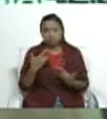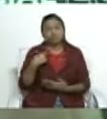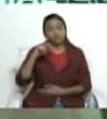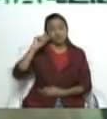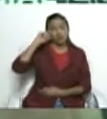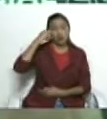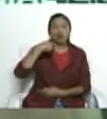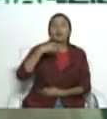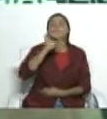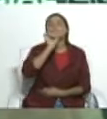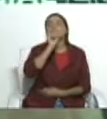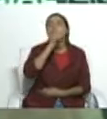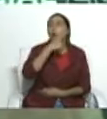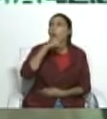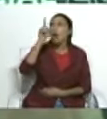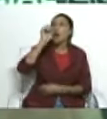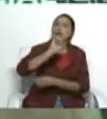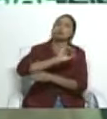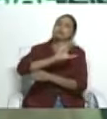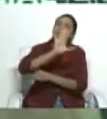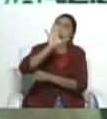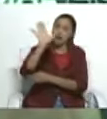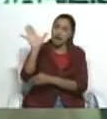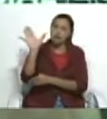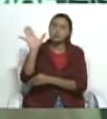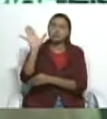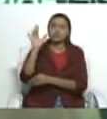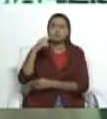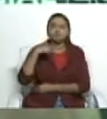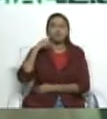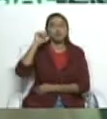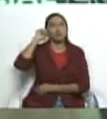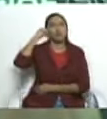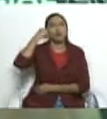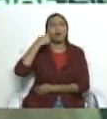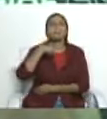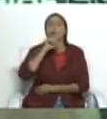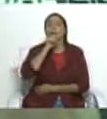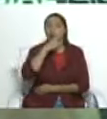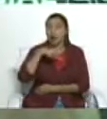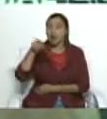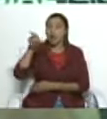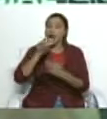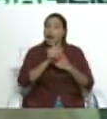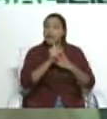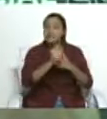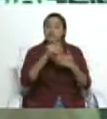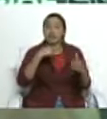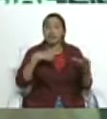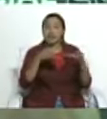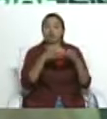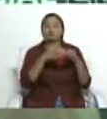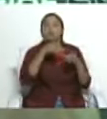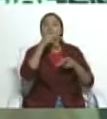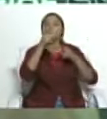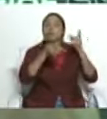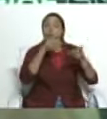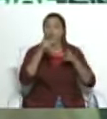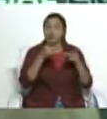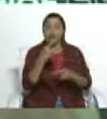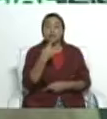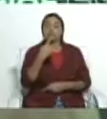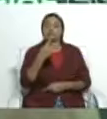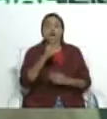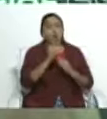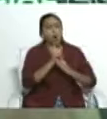la tenga en su gloria, dirigente de nuestra organización política, me decía, los líderes no deben